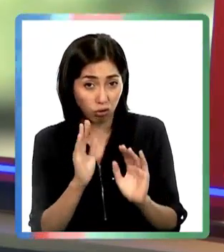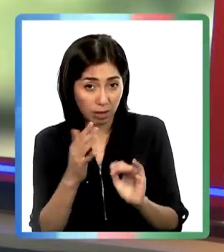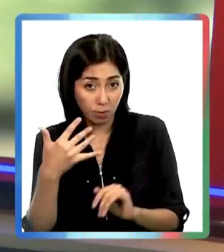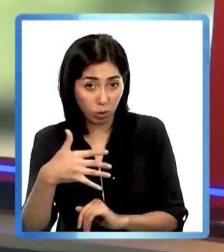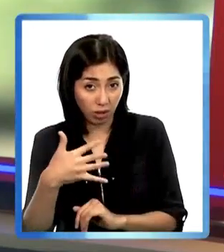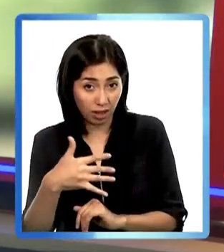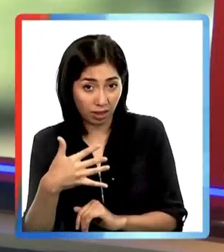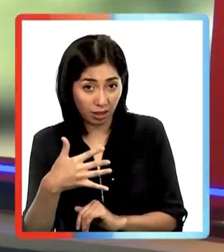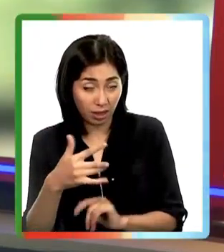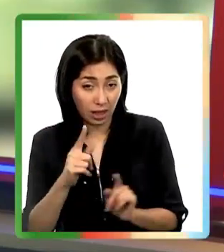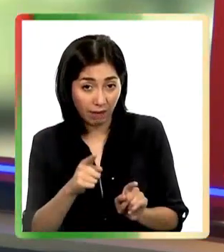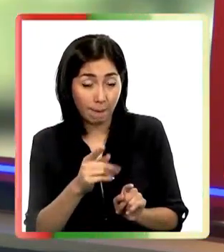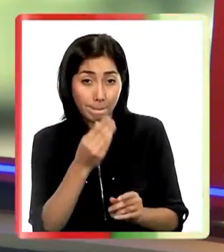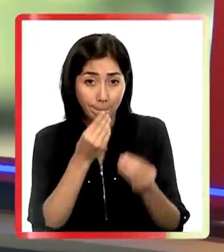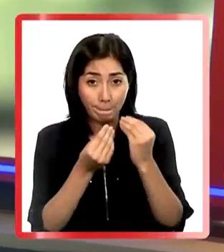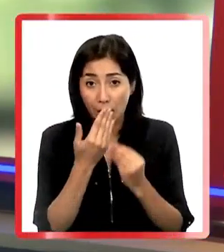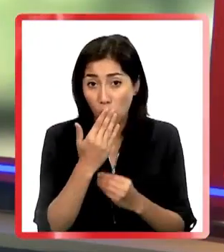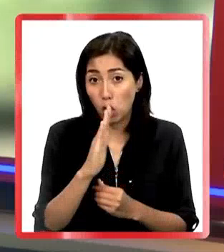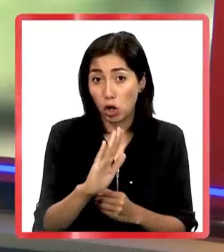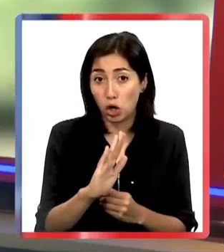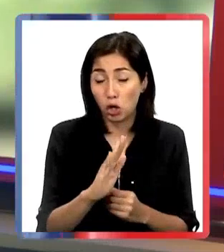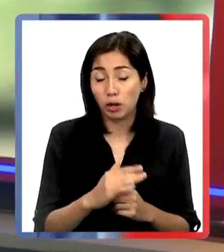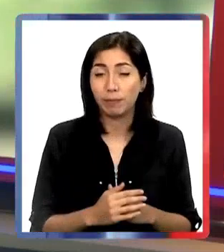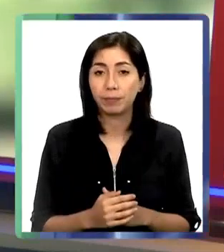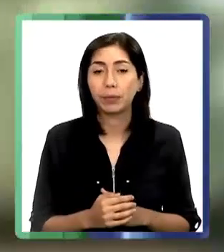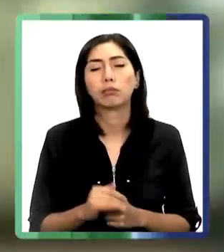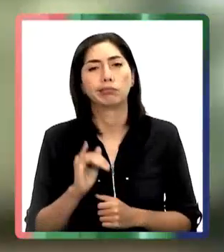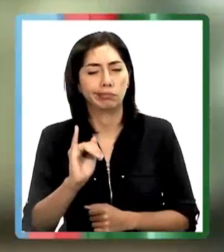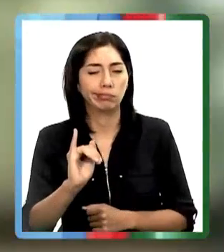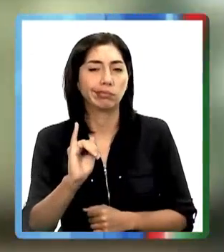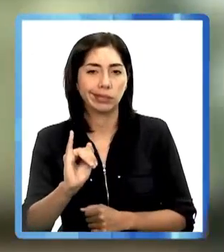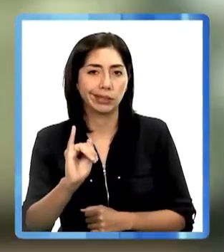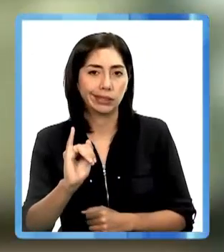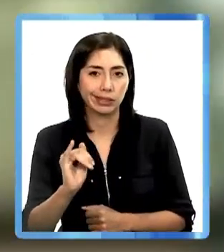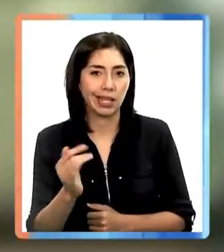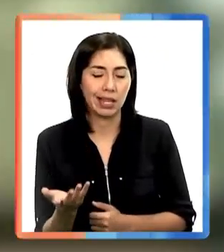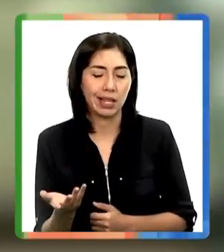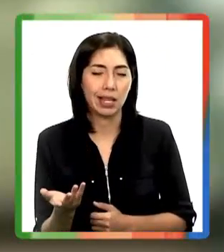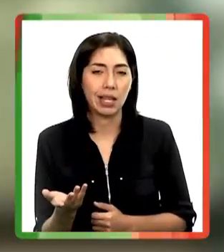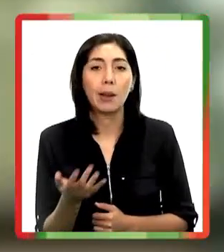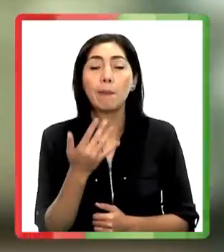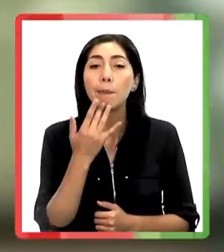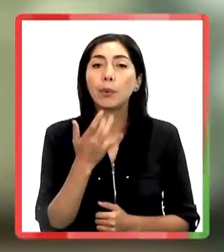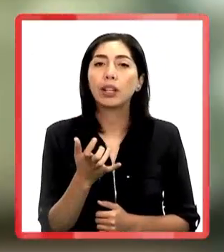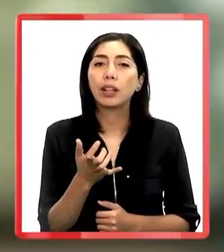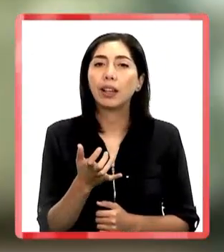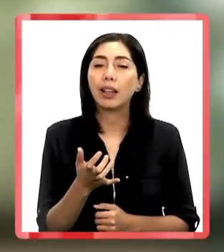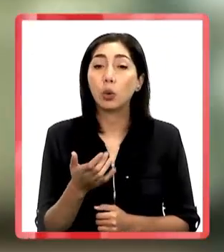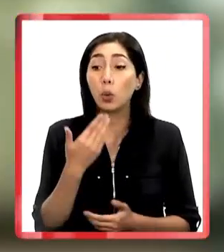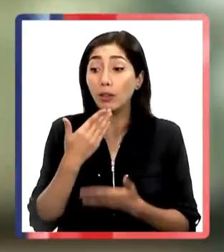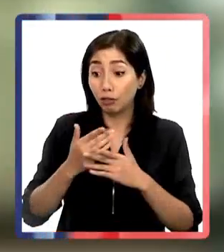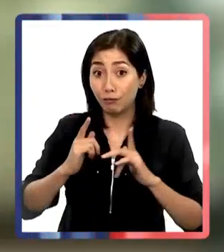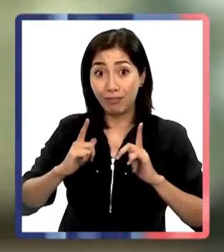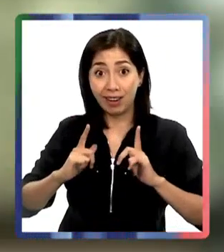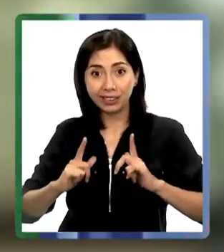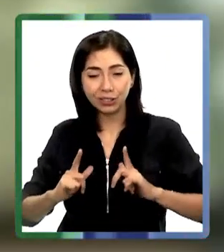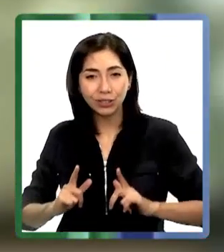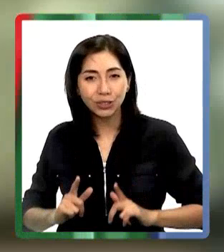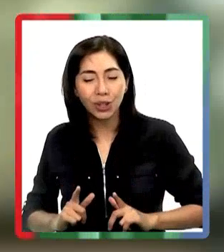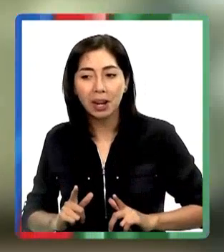que comenzar a alimentarse mejor, quizás, como no lo hizo en vacaciones. Por supuesto que sí, porque como decíamos, en las